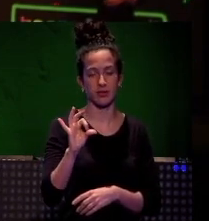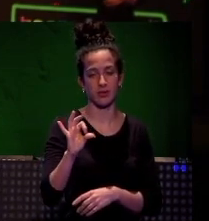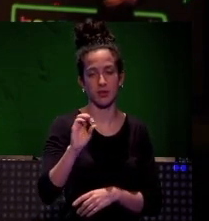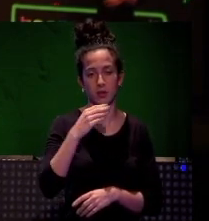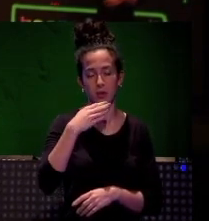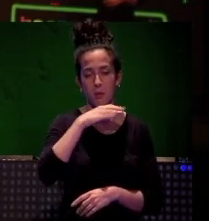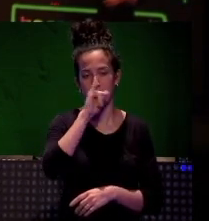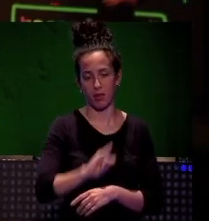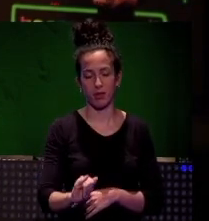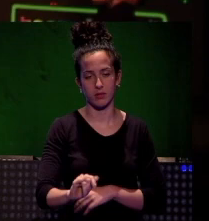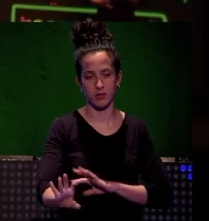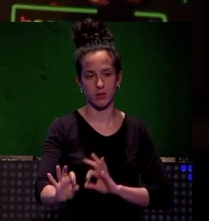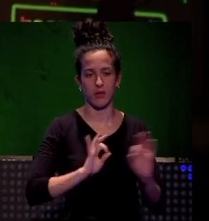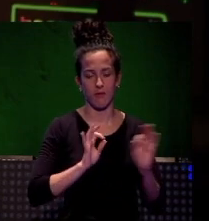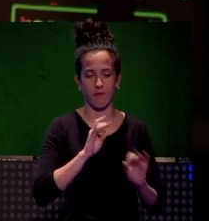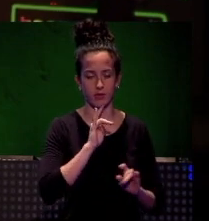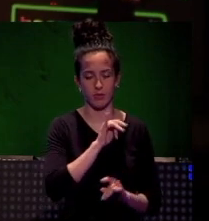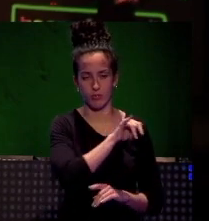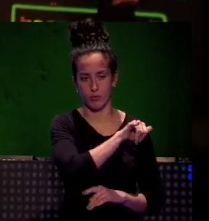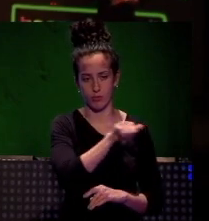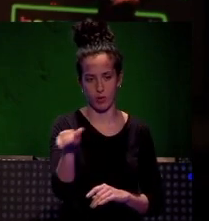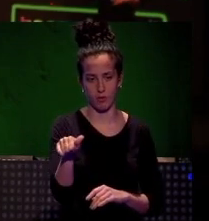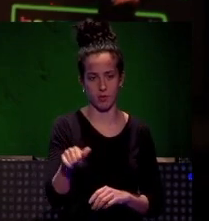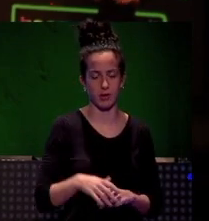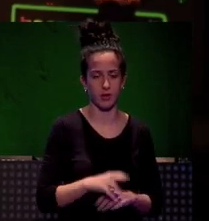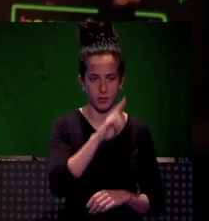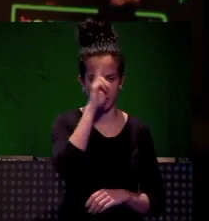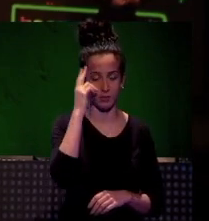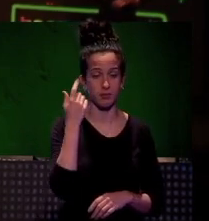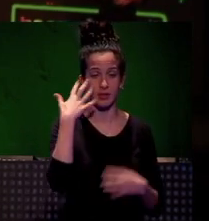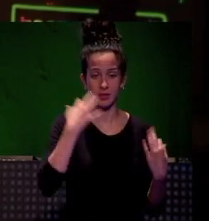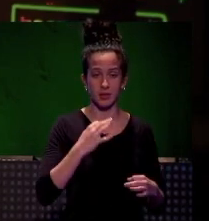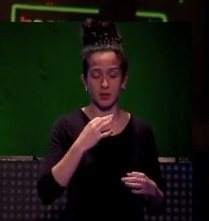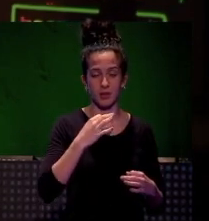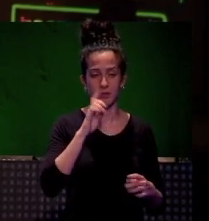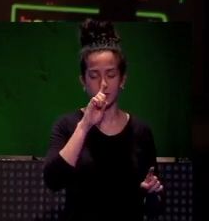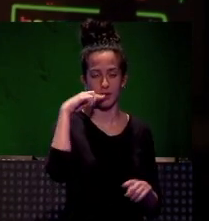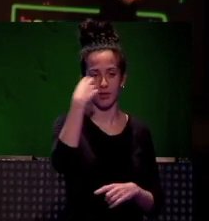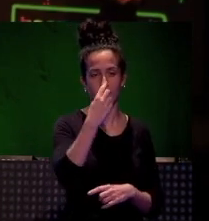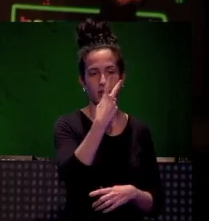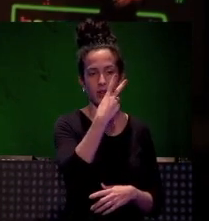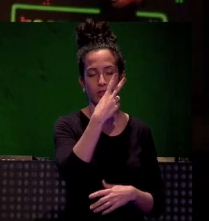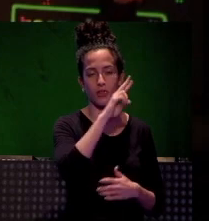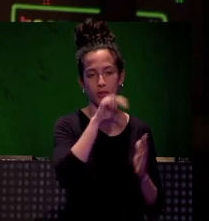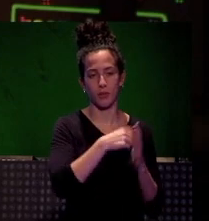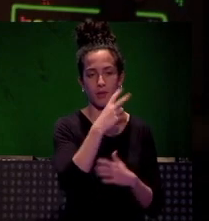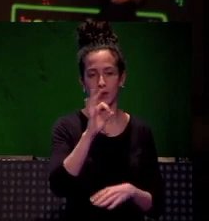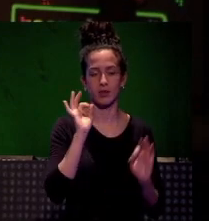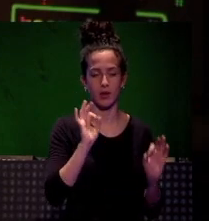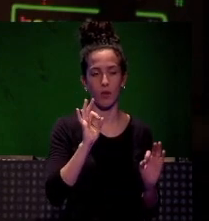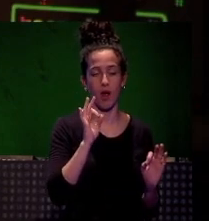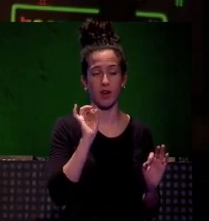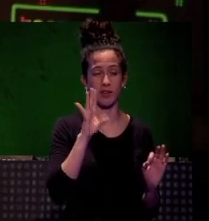en 2020 cumplirá 15 años y que la verdad es fruto